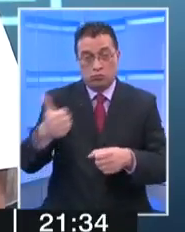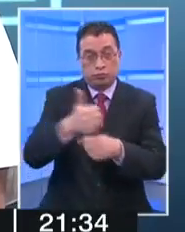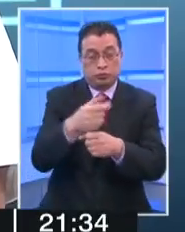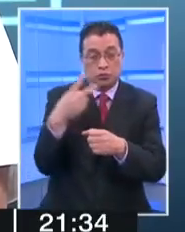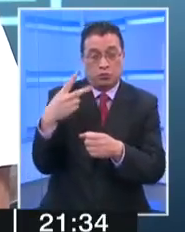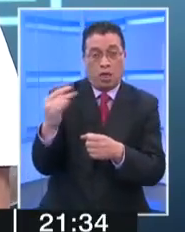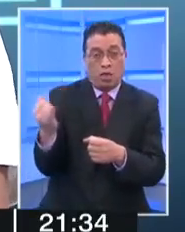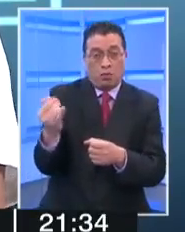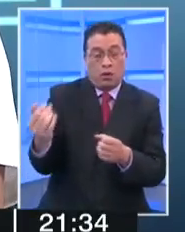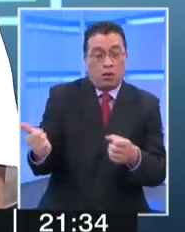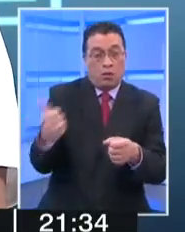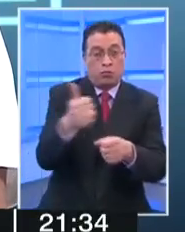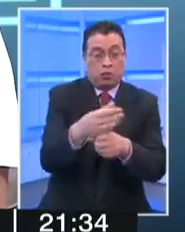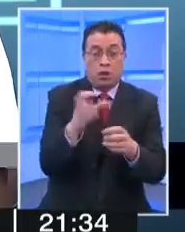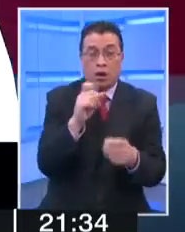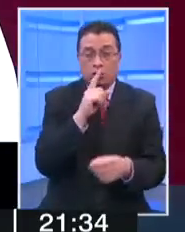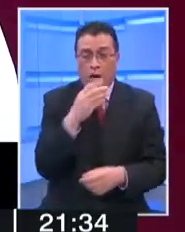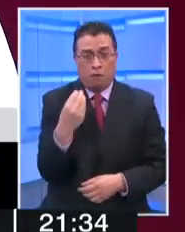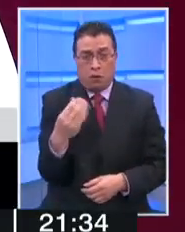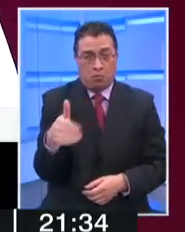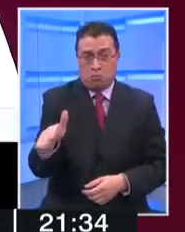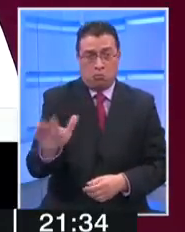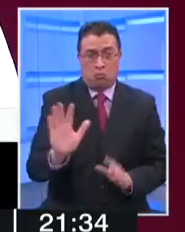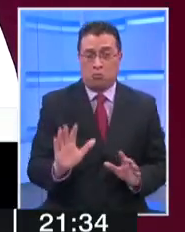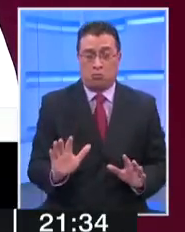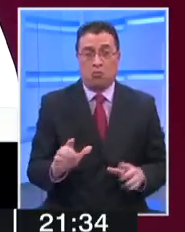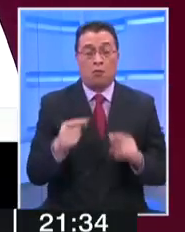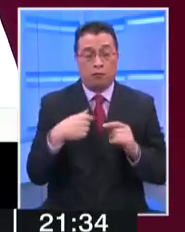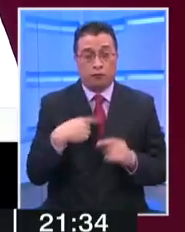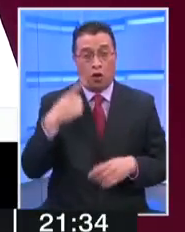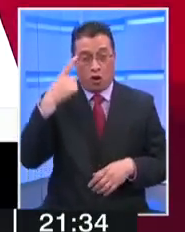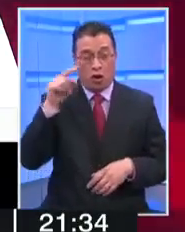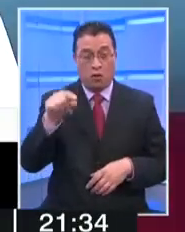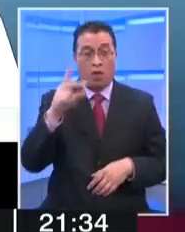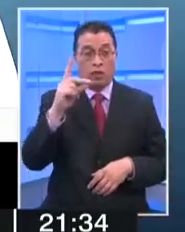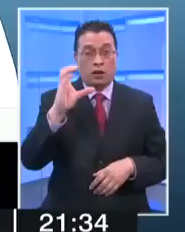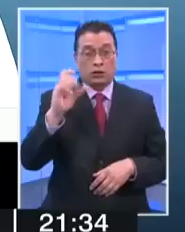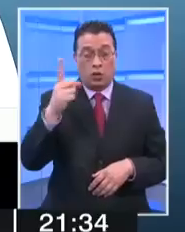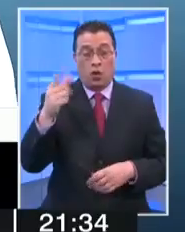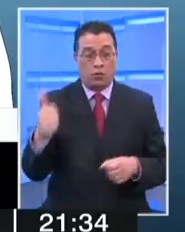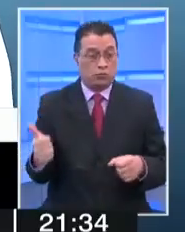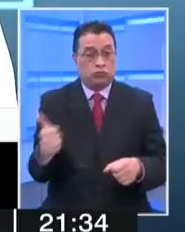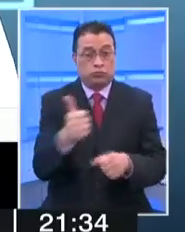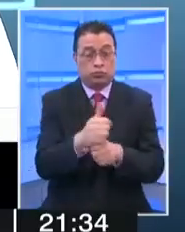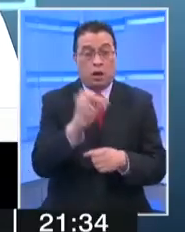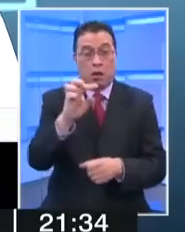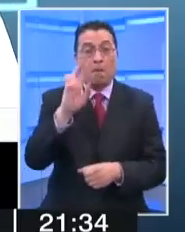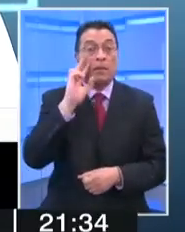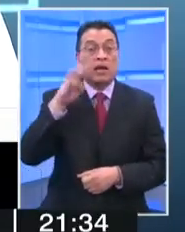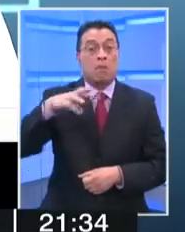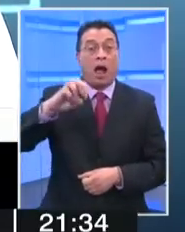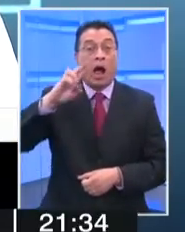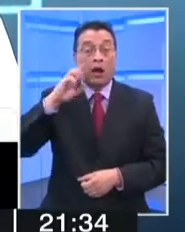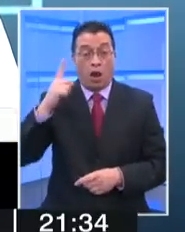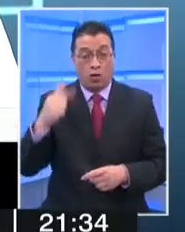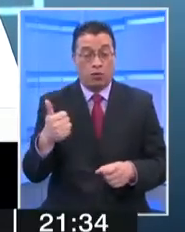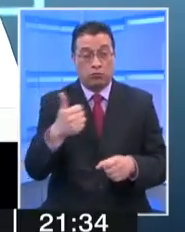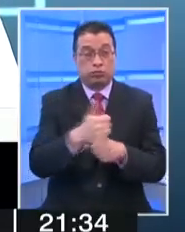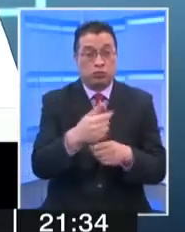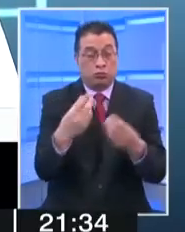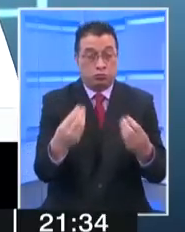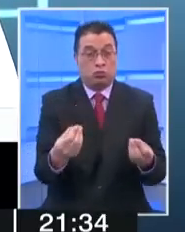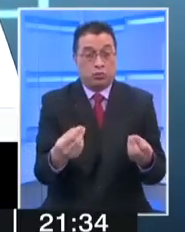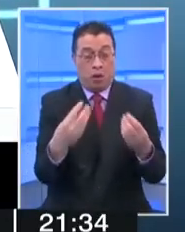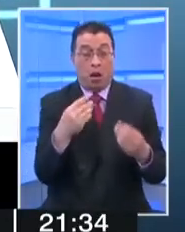propio a mí me parece muy bien Ah yo creo que que la democracia cristiana lleve un candidato a primaria parece que que